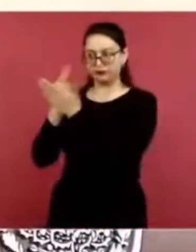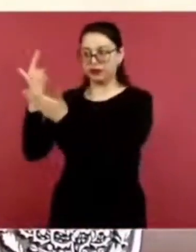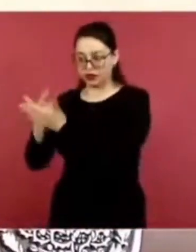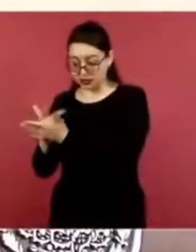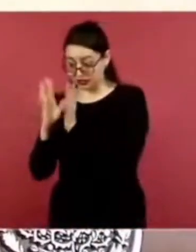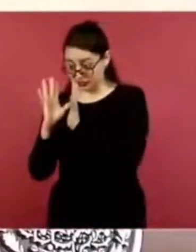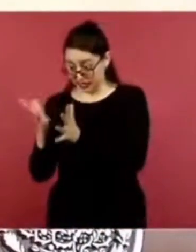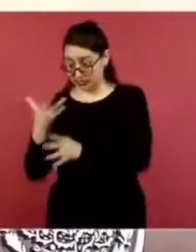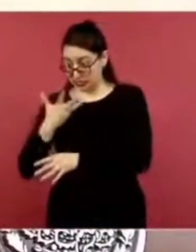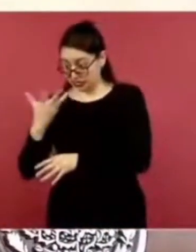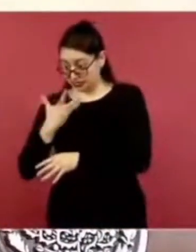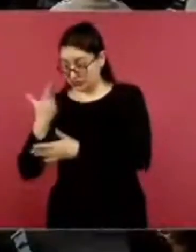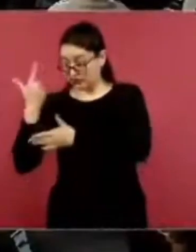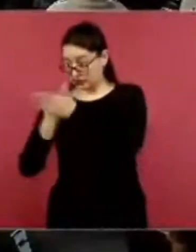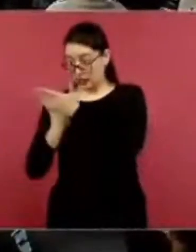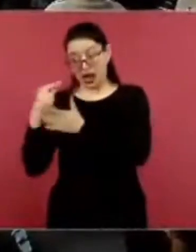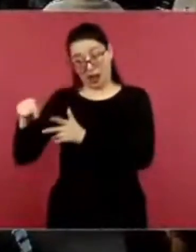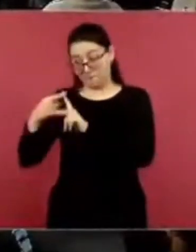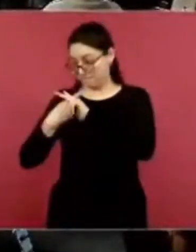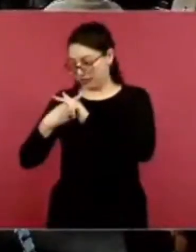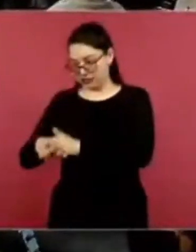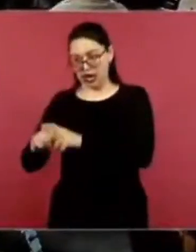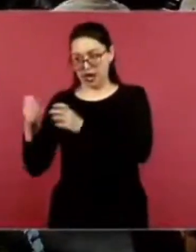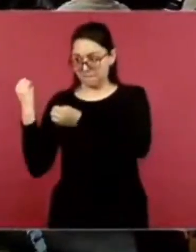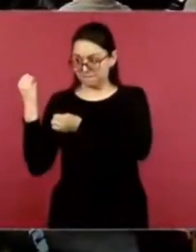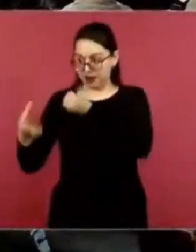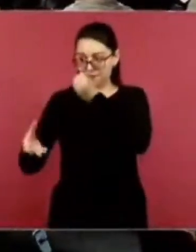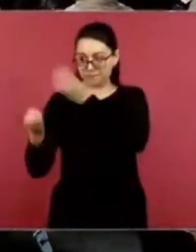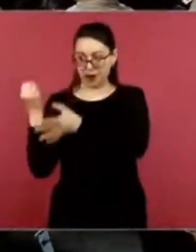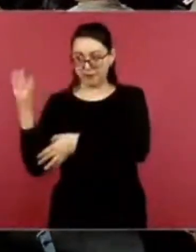vamos a empezar mañana a entregar los apoyos.